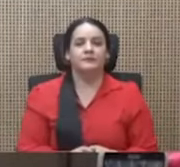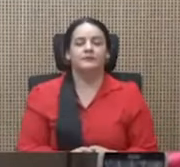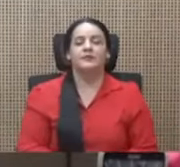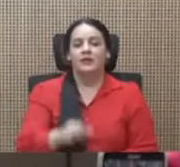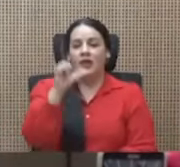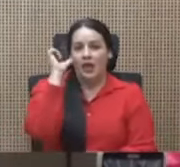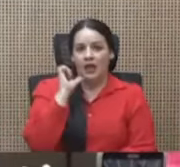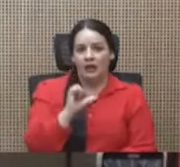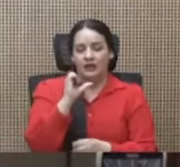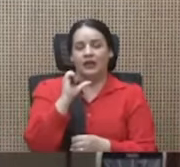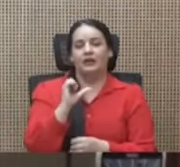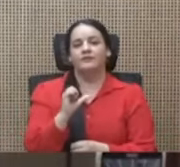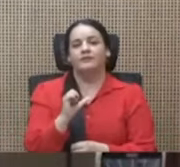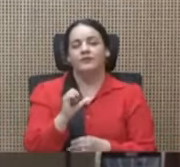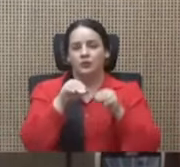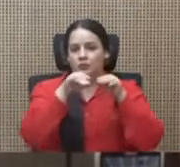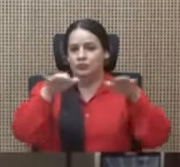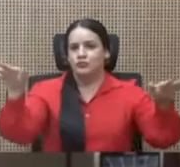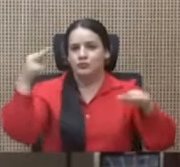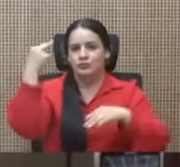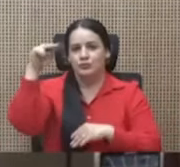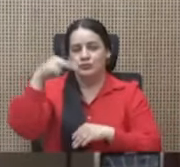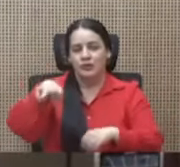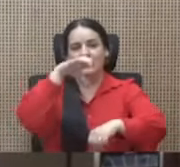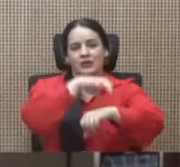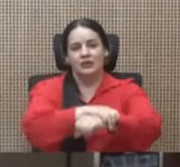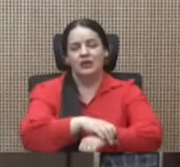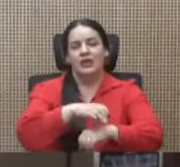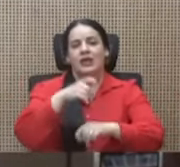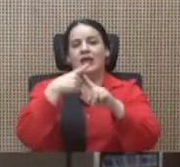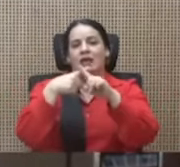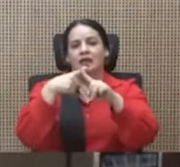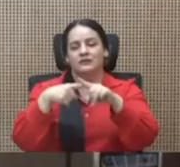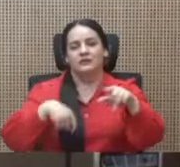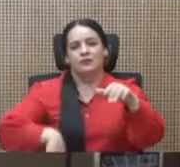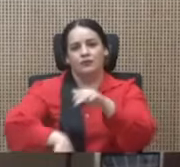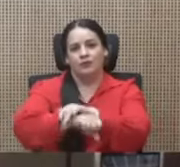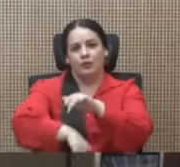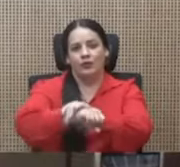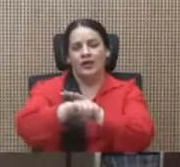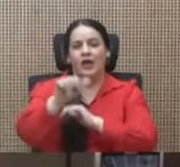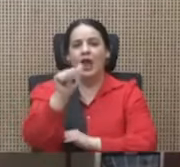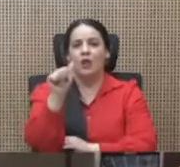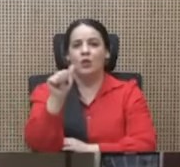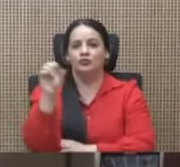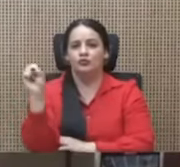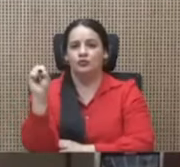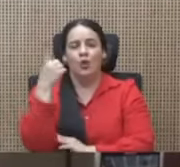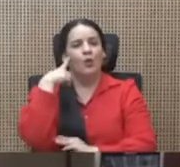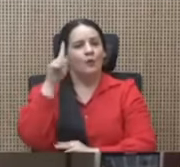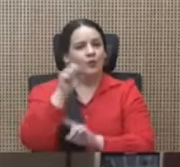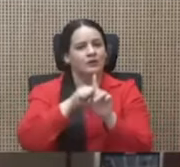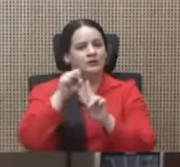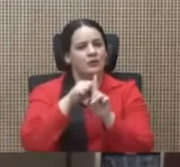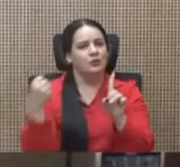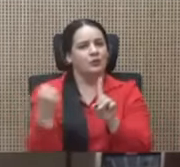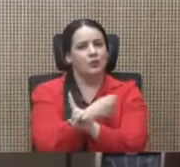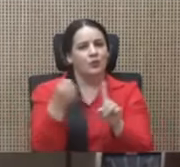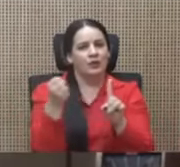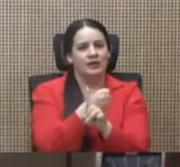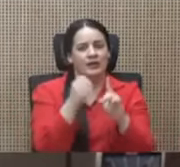ayer se viralizó la noticia de la detención del exfutbolista Alonso Solís por una presunta causa de violencia